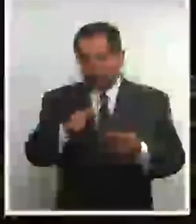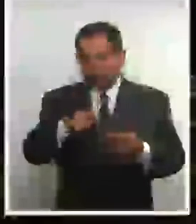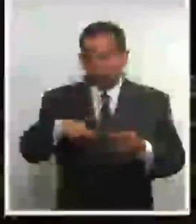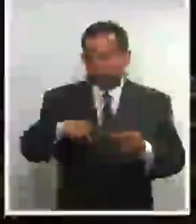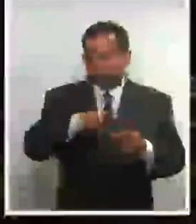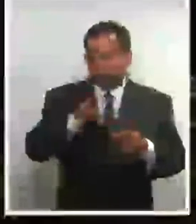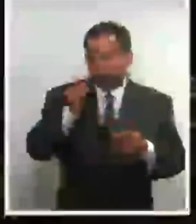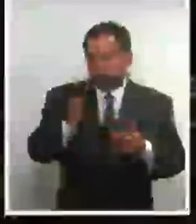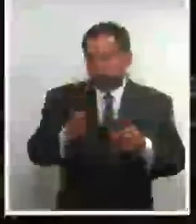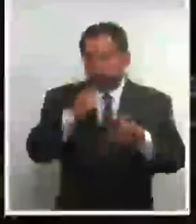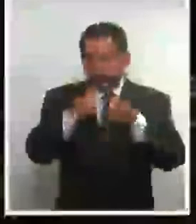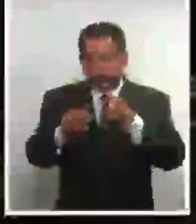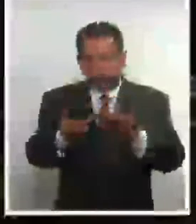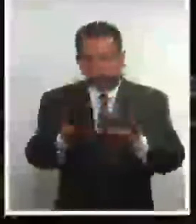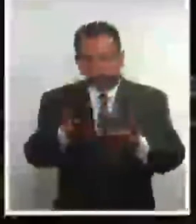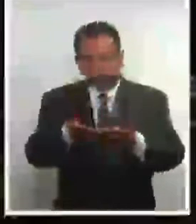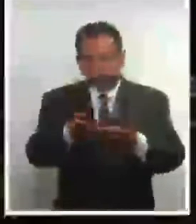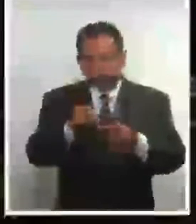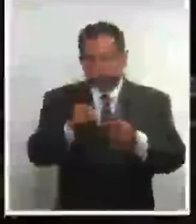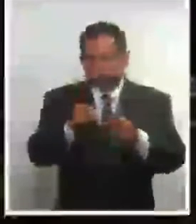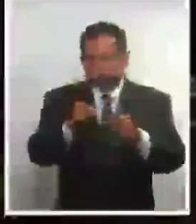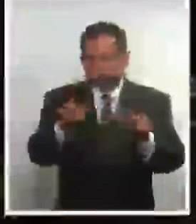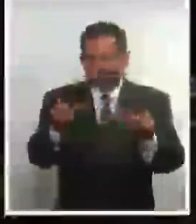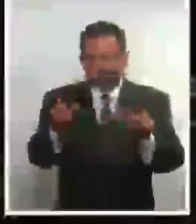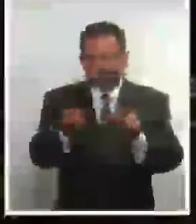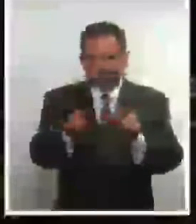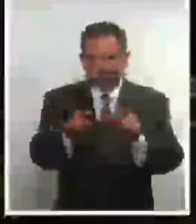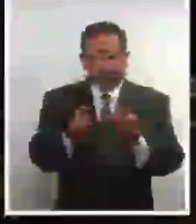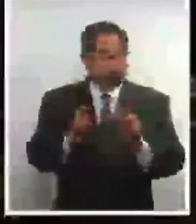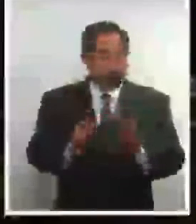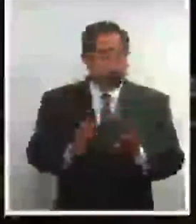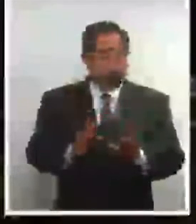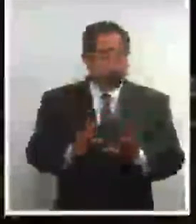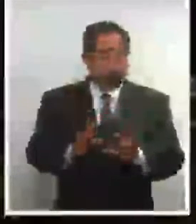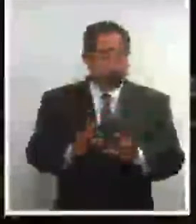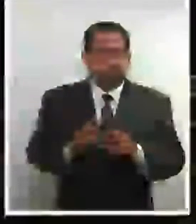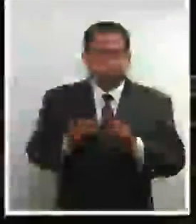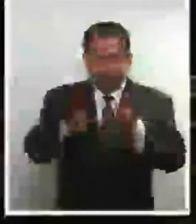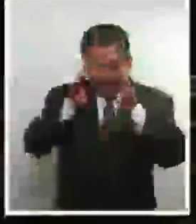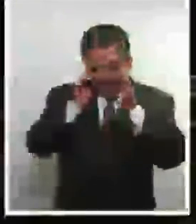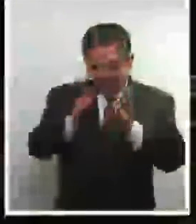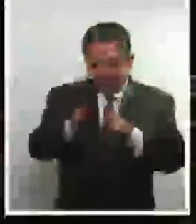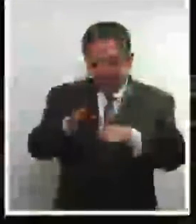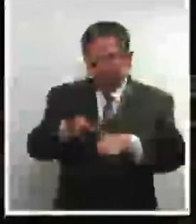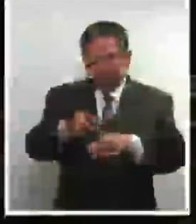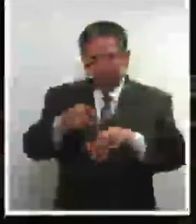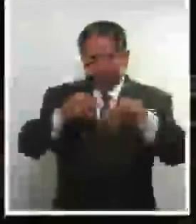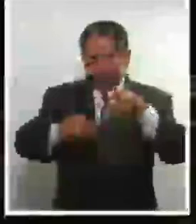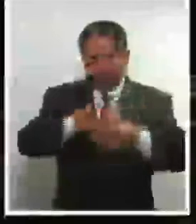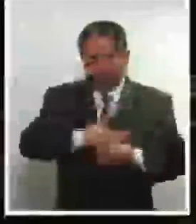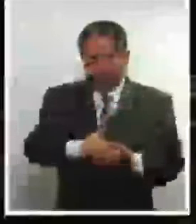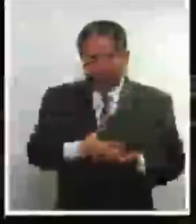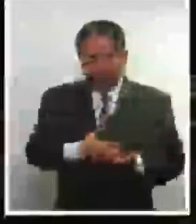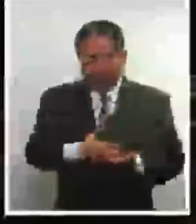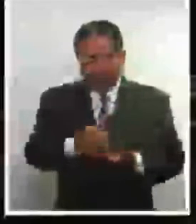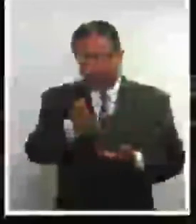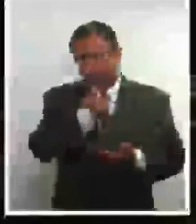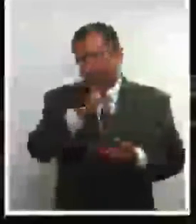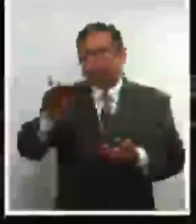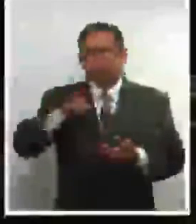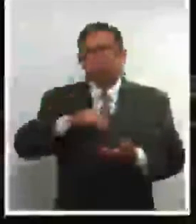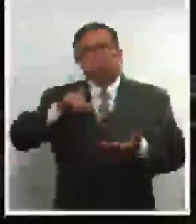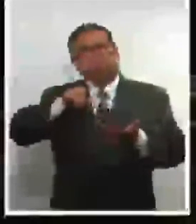aceptando, que si nada más lo acotamos al tema de procuración de justicia, también hay gente que ha pasado